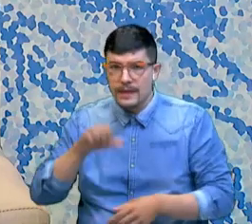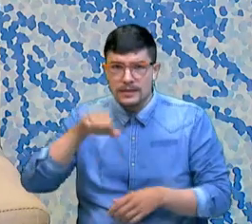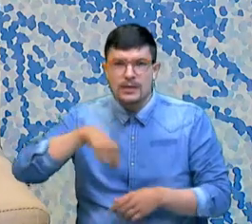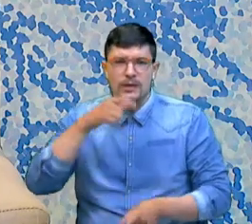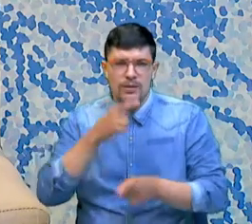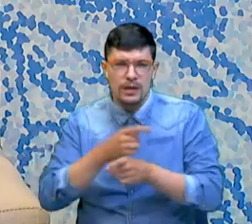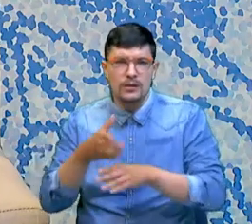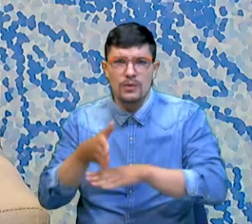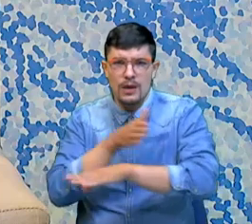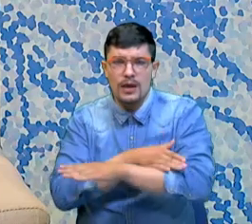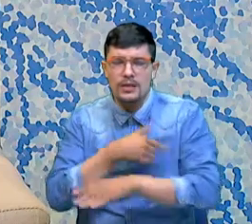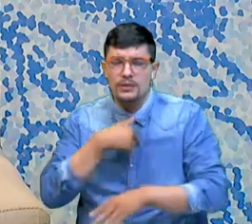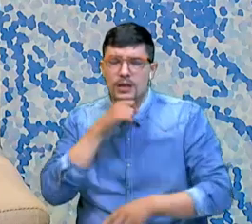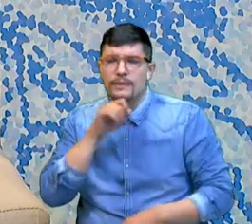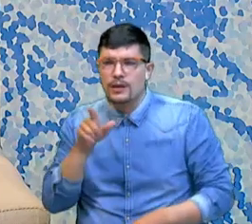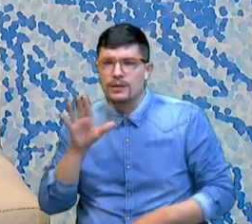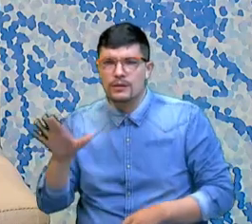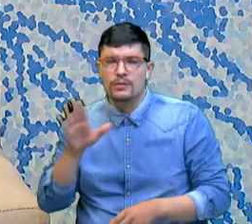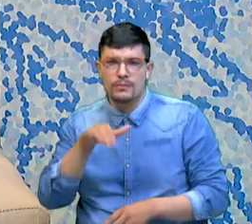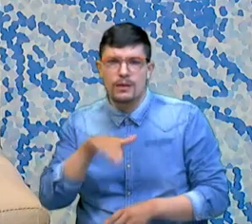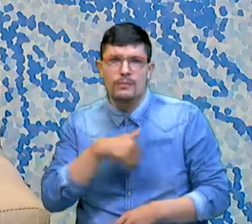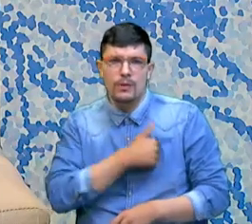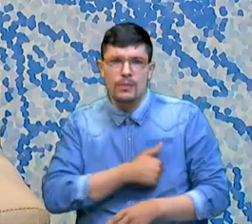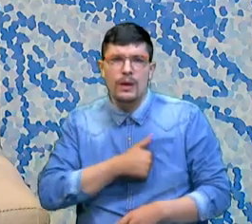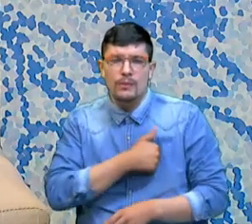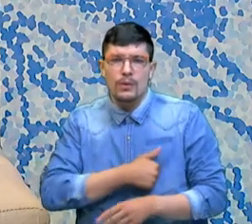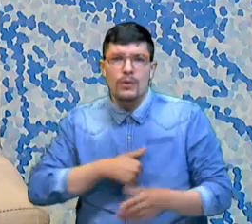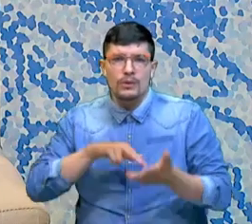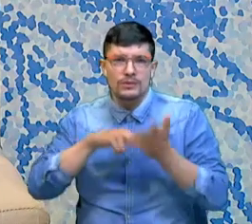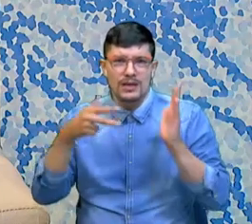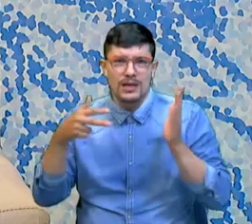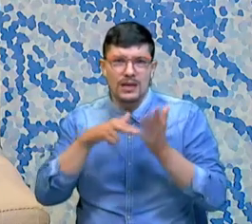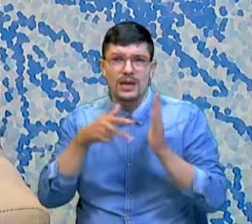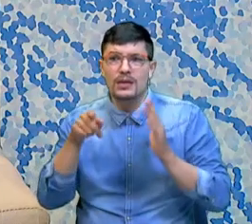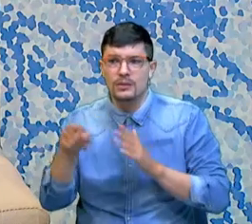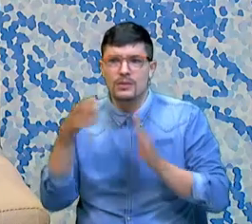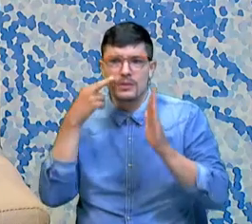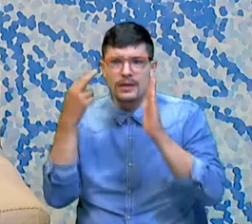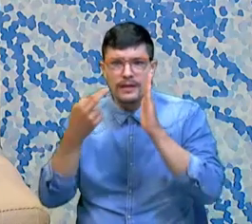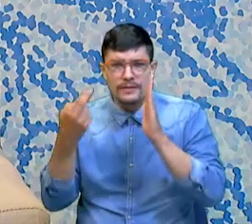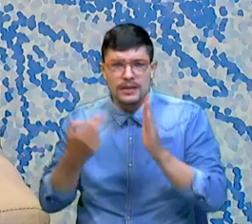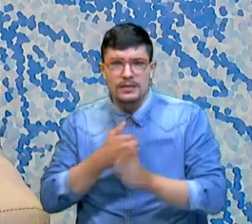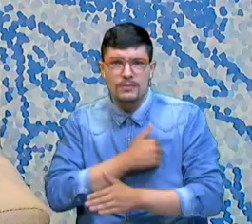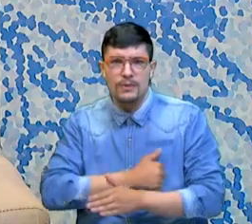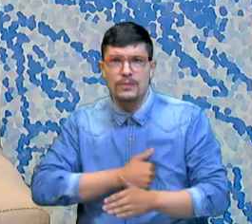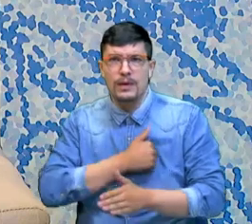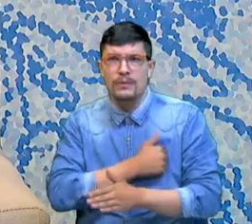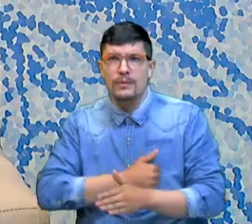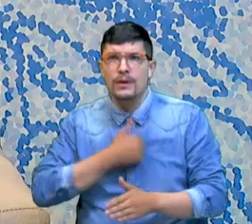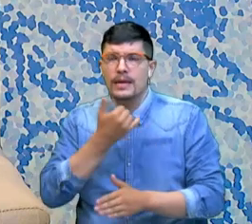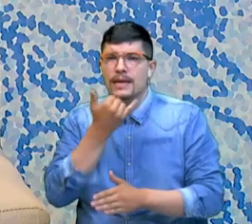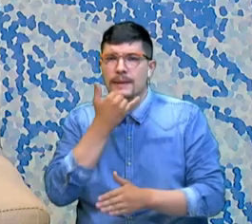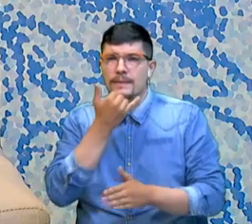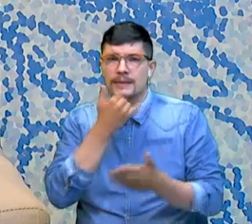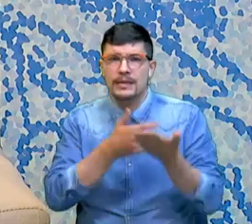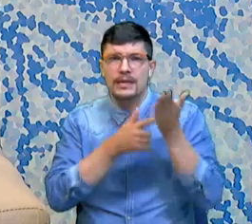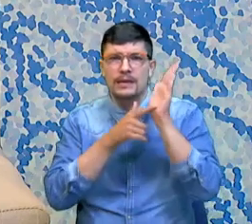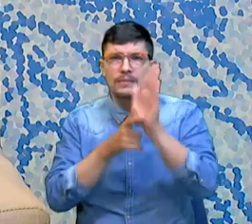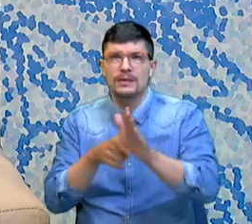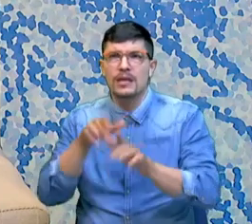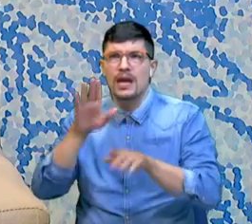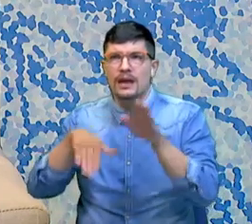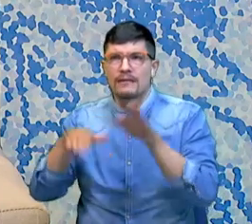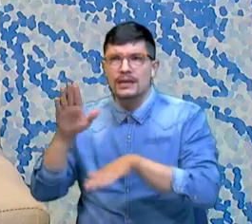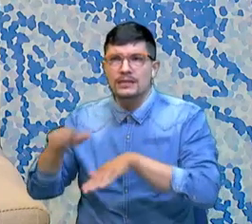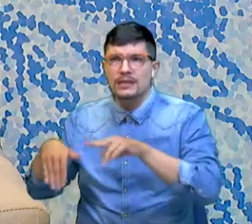hacerle la preguntita al doctor Jorge Luis, dígale a los técnicos que revisen un poco la parte de la transmisión, porque se está